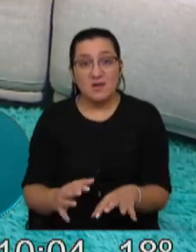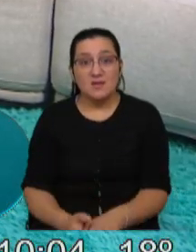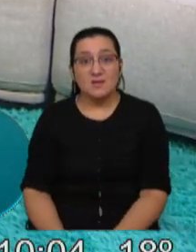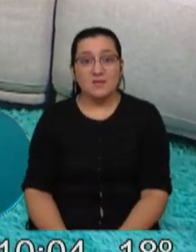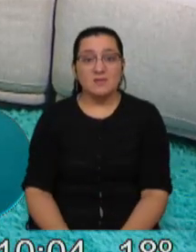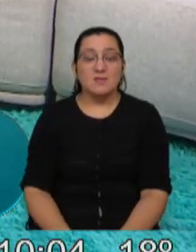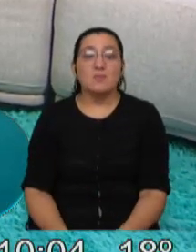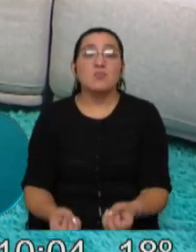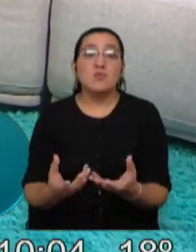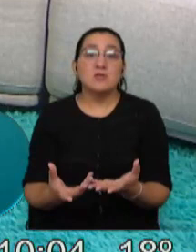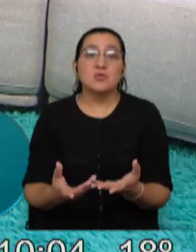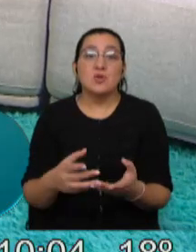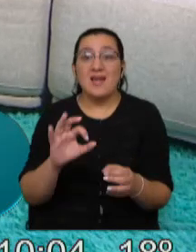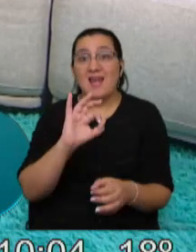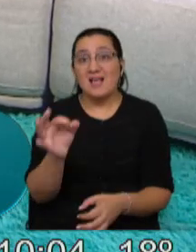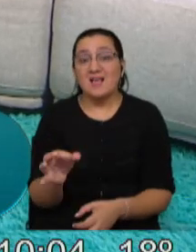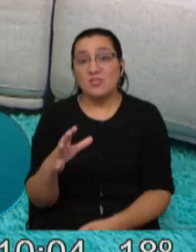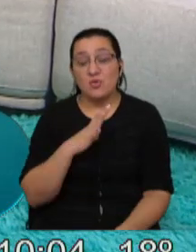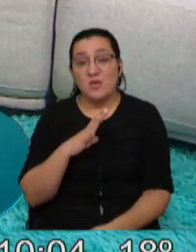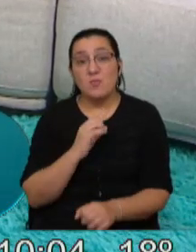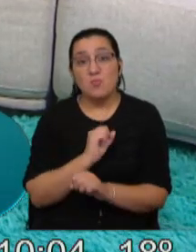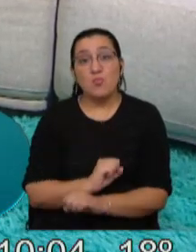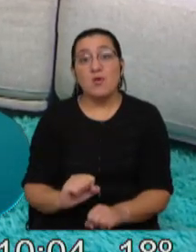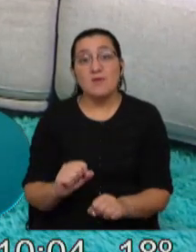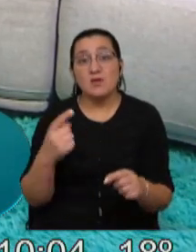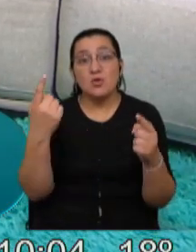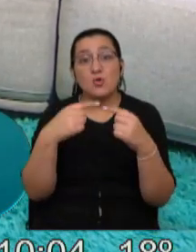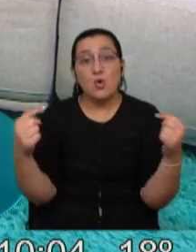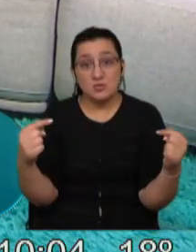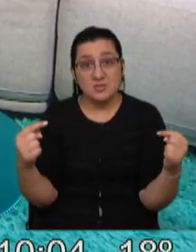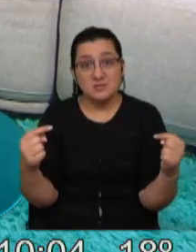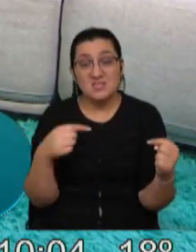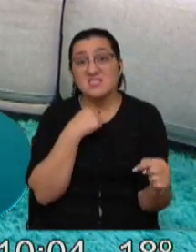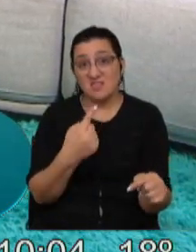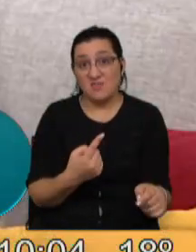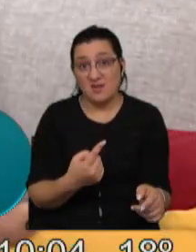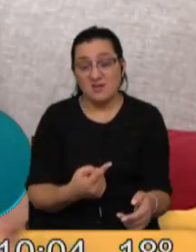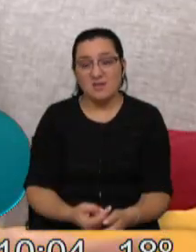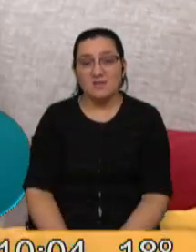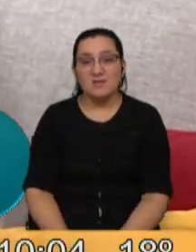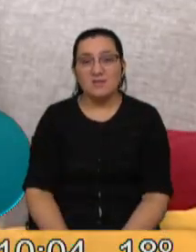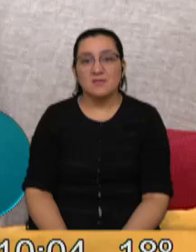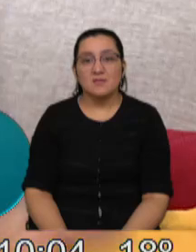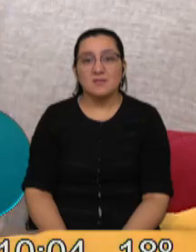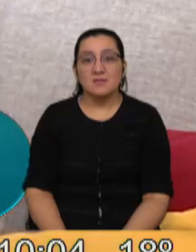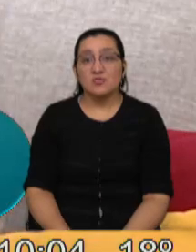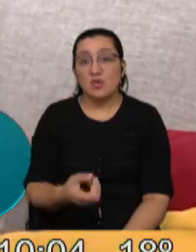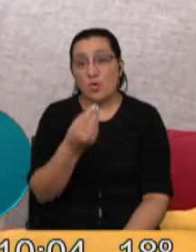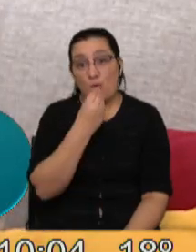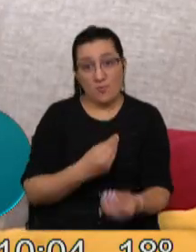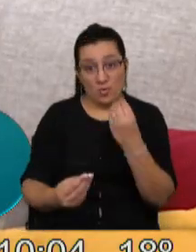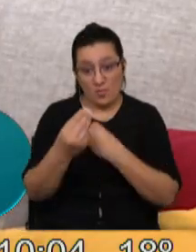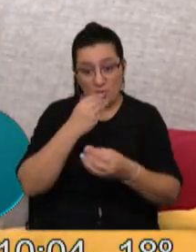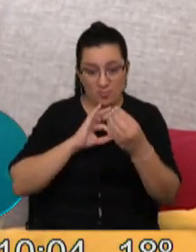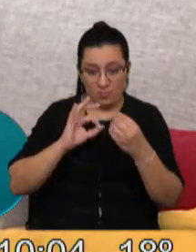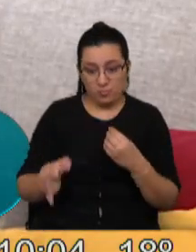nutricionales. Por lo tanto, lo que en la materia fecal todavía puede haber materia que es absorbible y útil y se la vuelve a comer. Pero